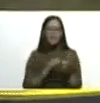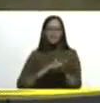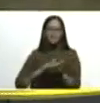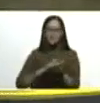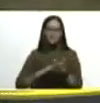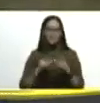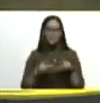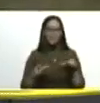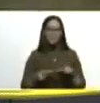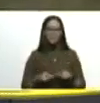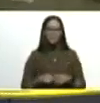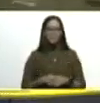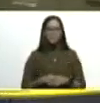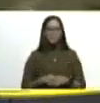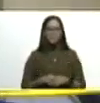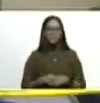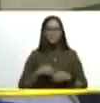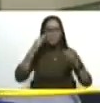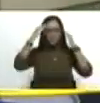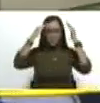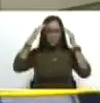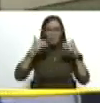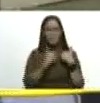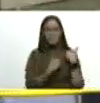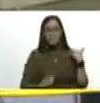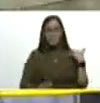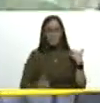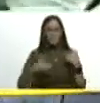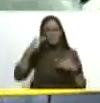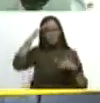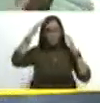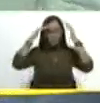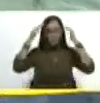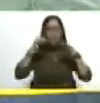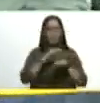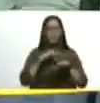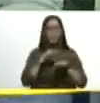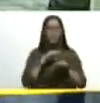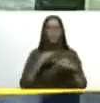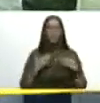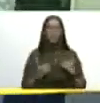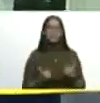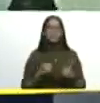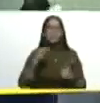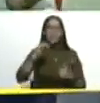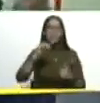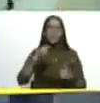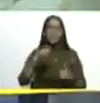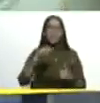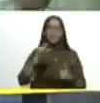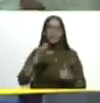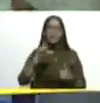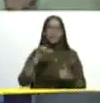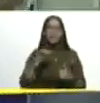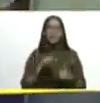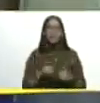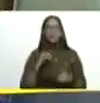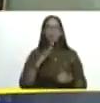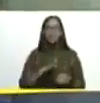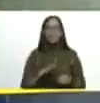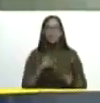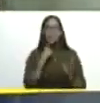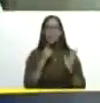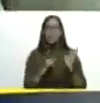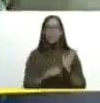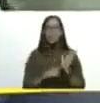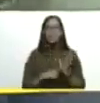en este espacio. Bueno, un saludo, presidente, un saludo a nuestra ministra del Poder Popular para la Salud, la doctora Magaly Gutiérrez. De verdad que estamos